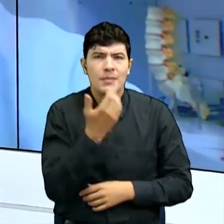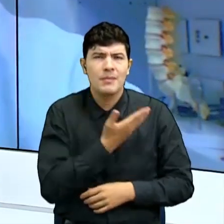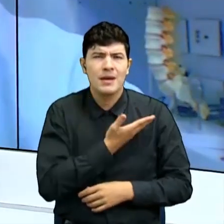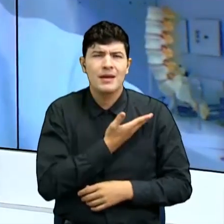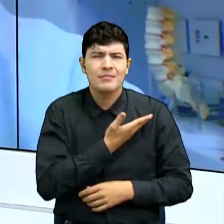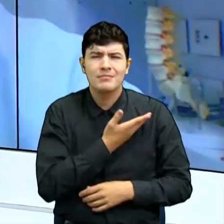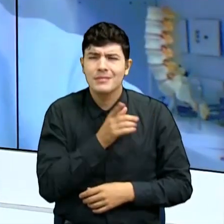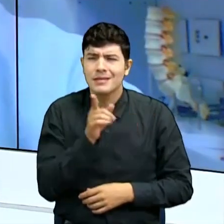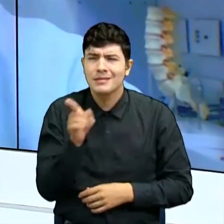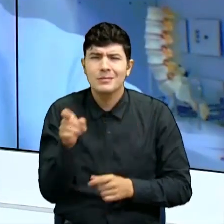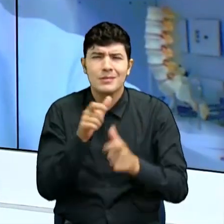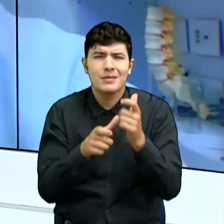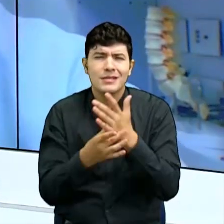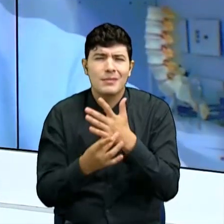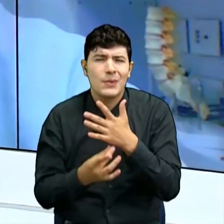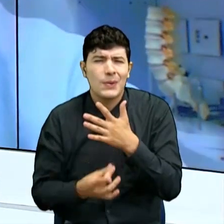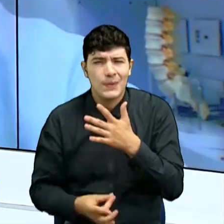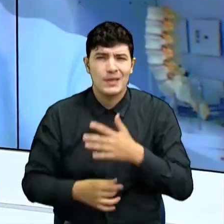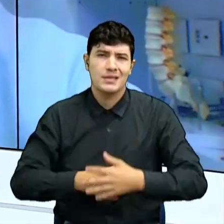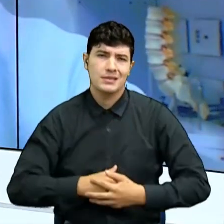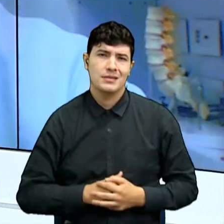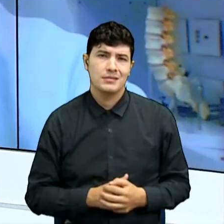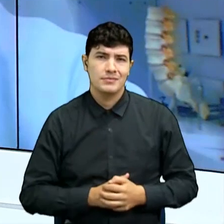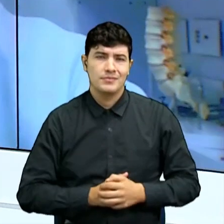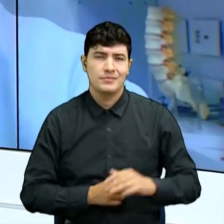escasos recursos allí en Ecuador.